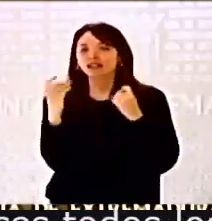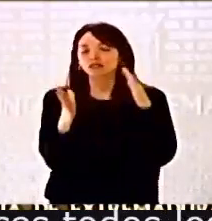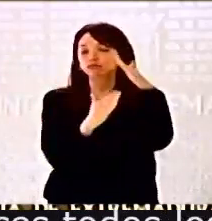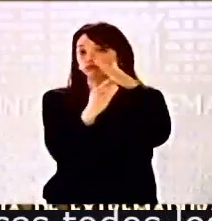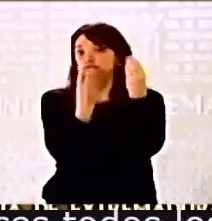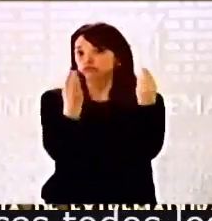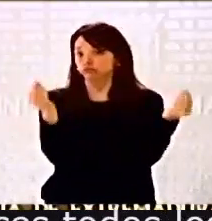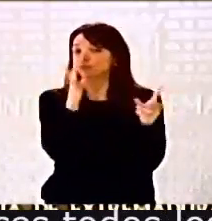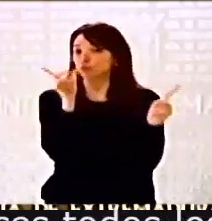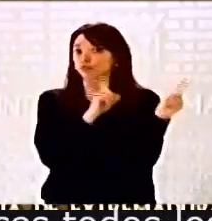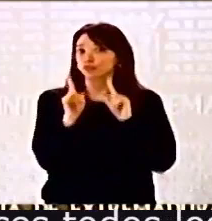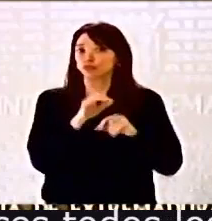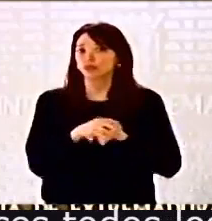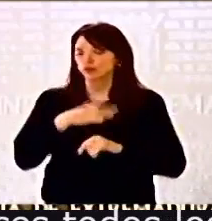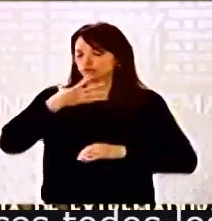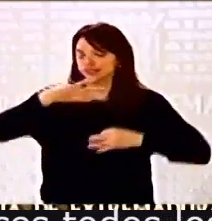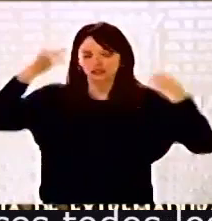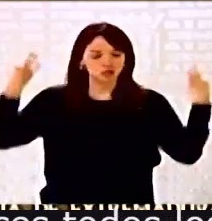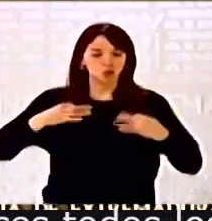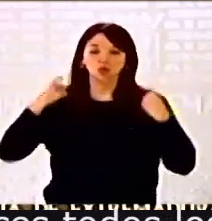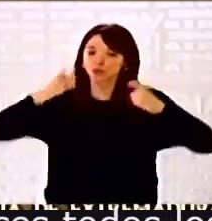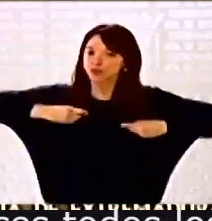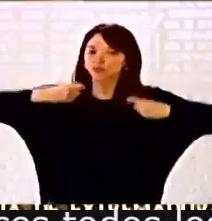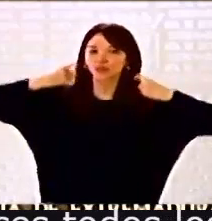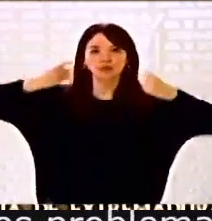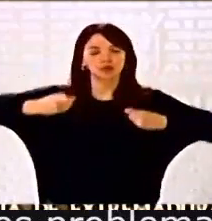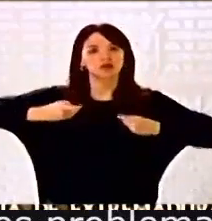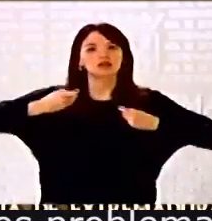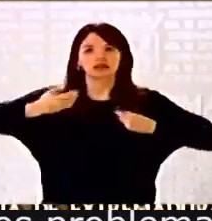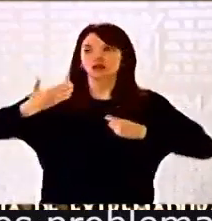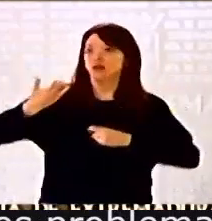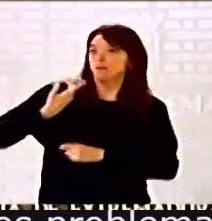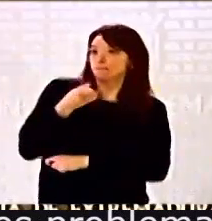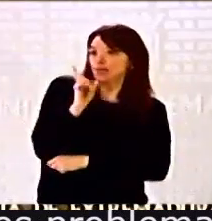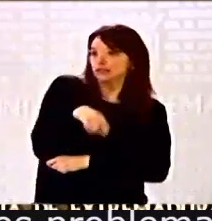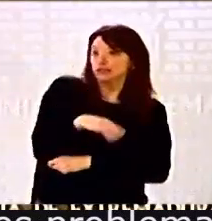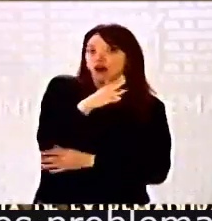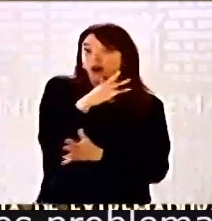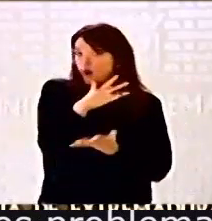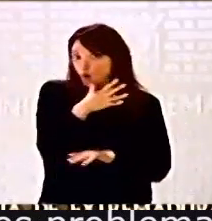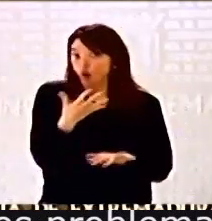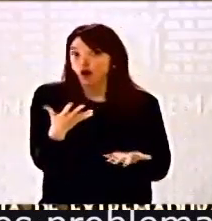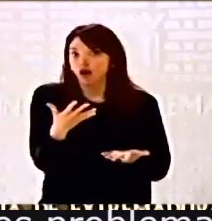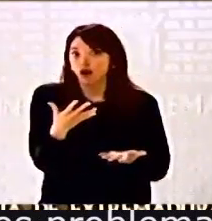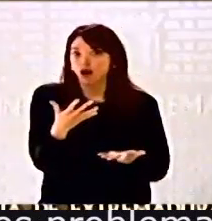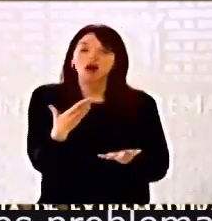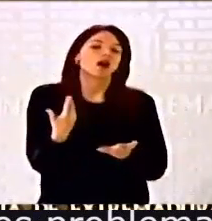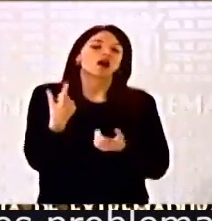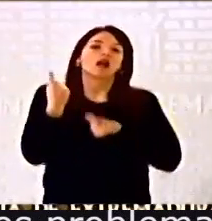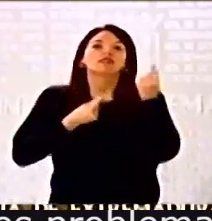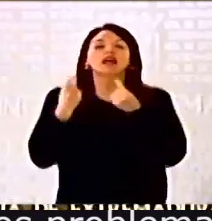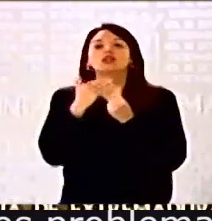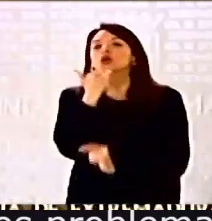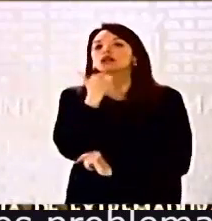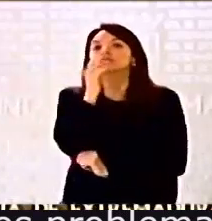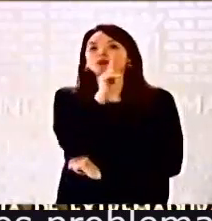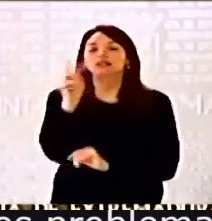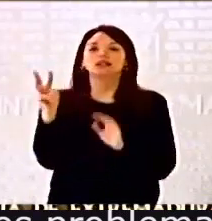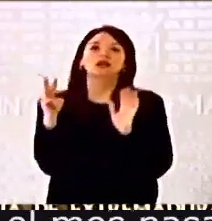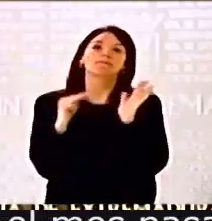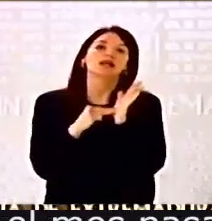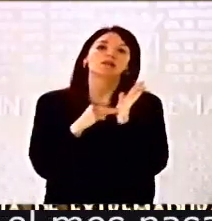por esos problemas. Pero te aseguro que el esfuerzo que se ha hecho entre lo que pasó el mes pasado y en estos momentos, con datos de casi 23.000 personas